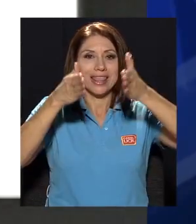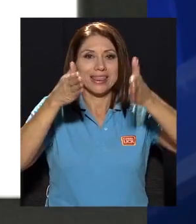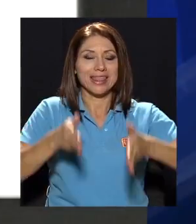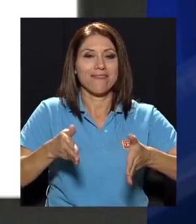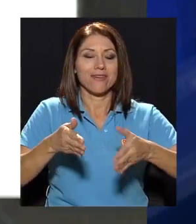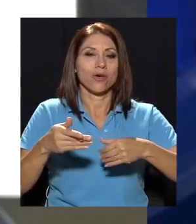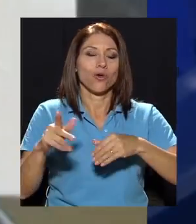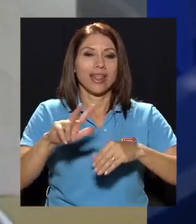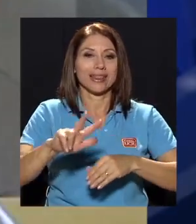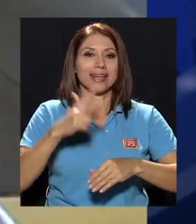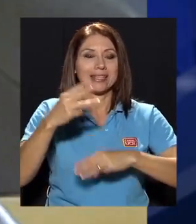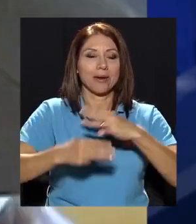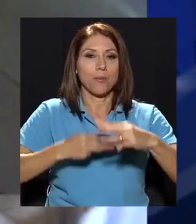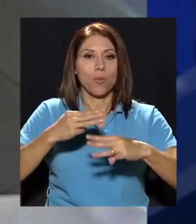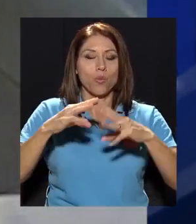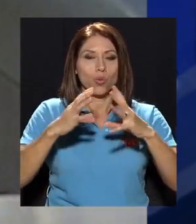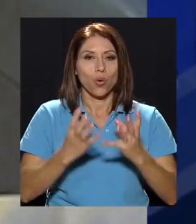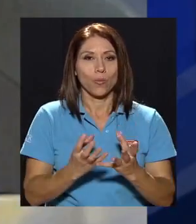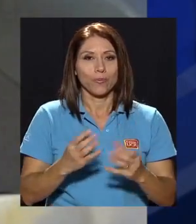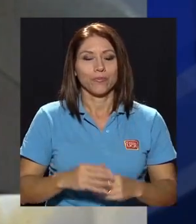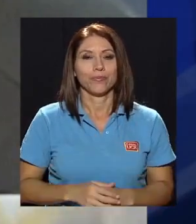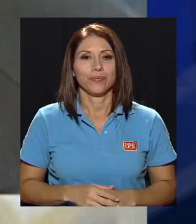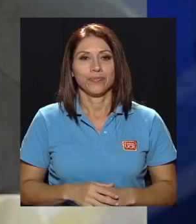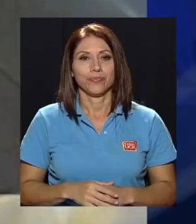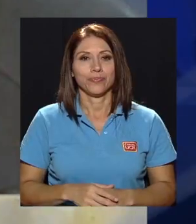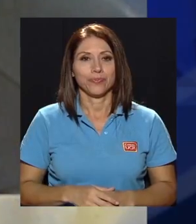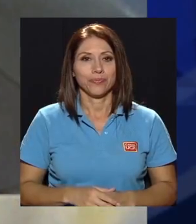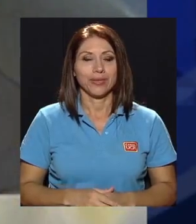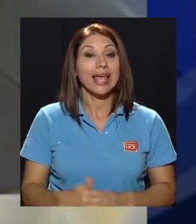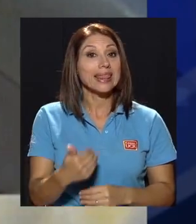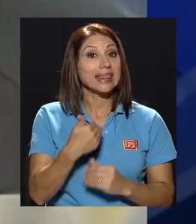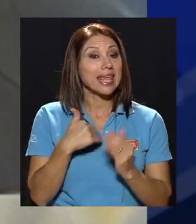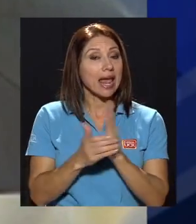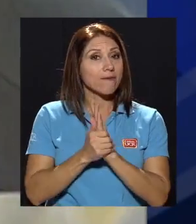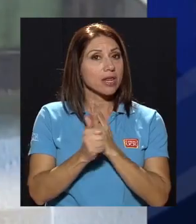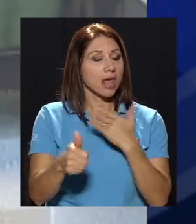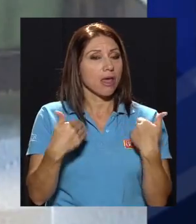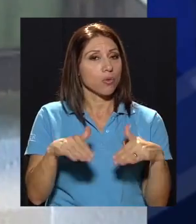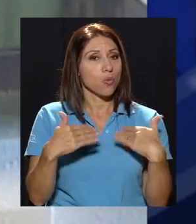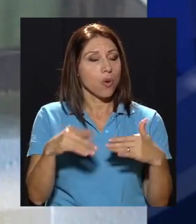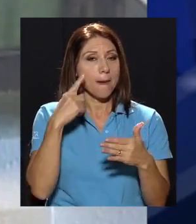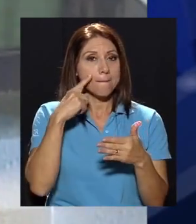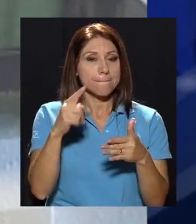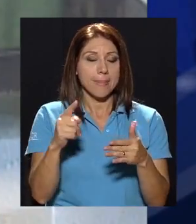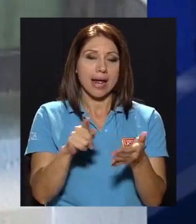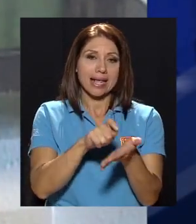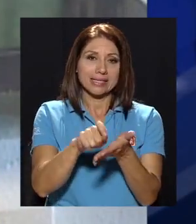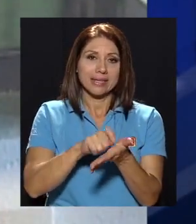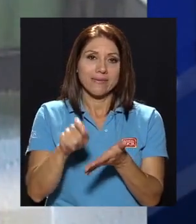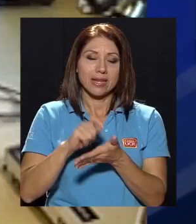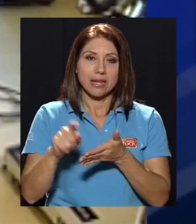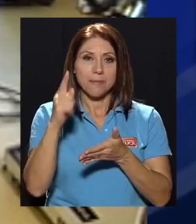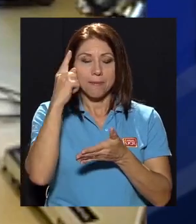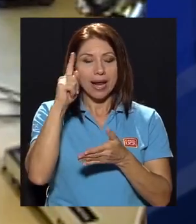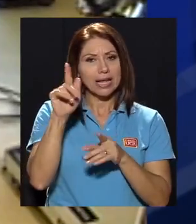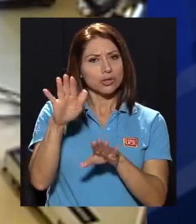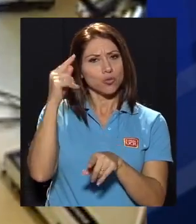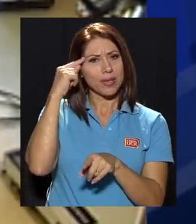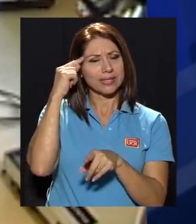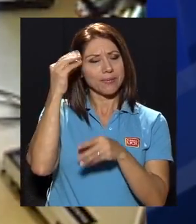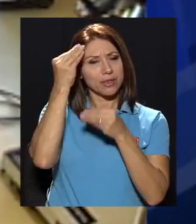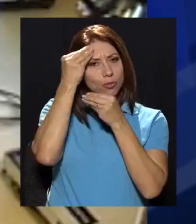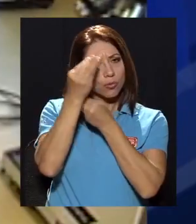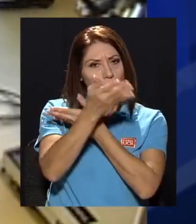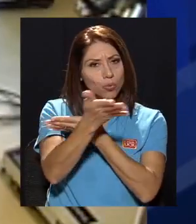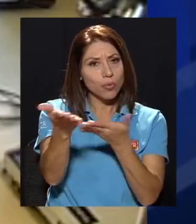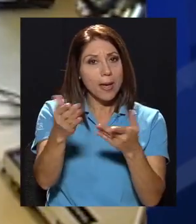tercer mundo. Tiene gran habilidad para escribir y comunicar su pensamiento. pero su